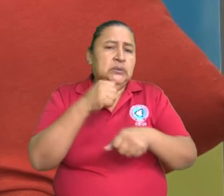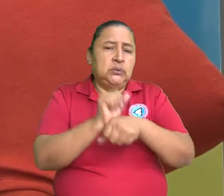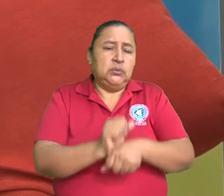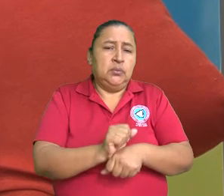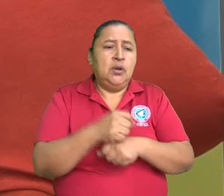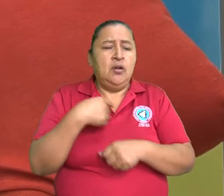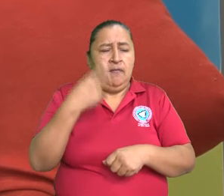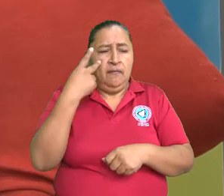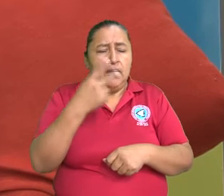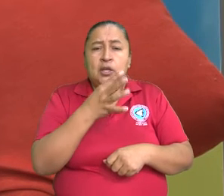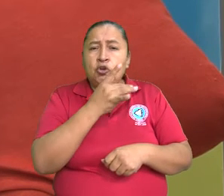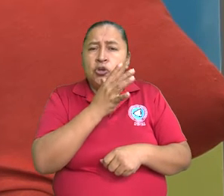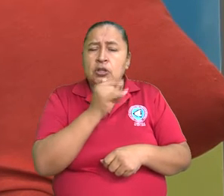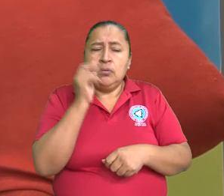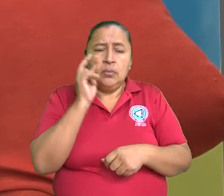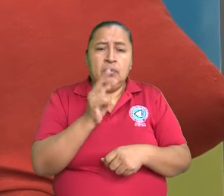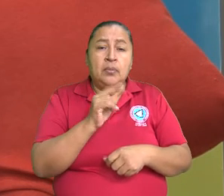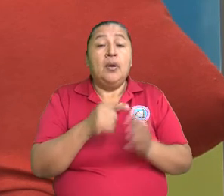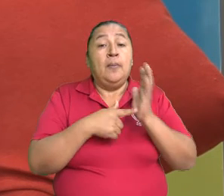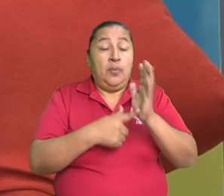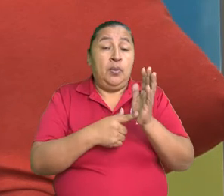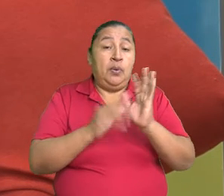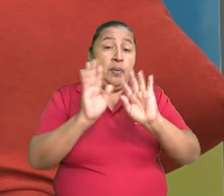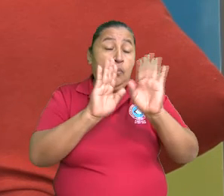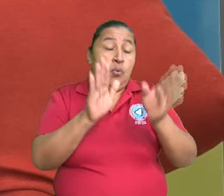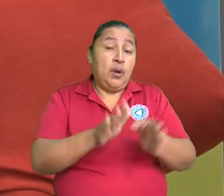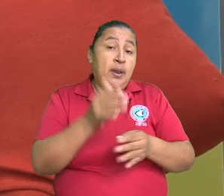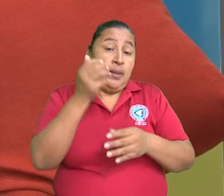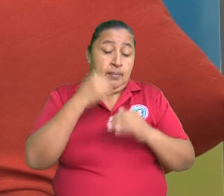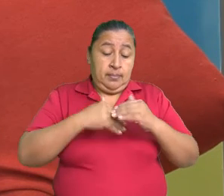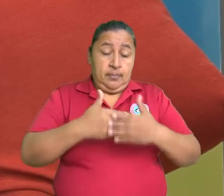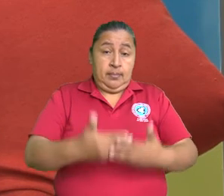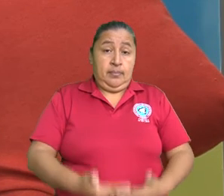vemos en los niños, porque cuando una mujer embarazada tiene